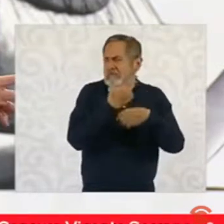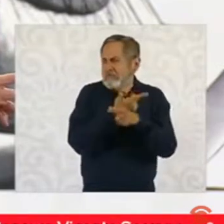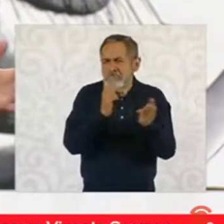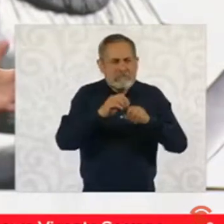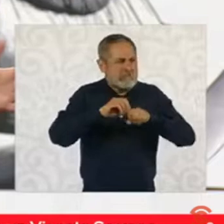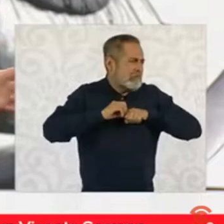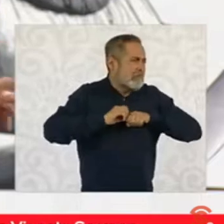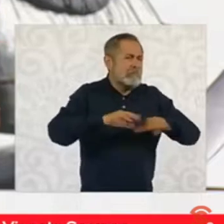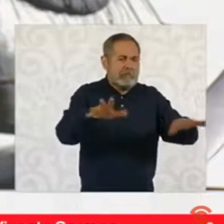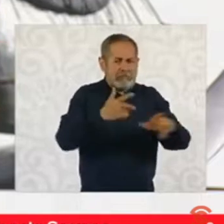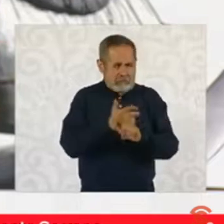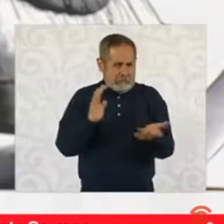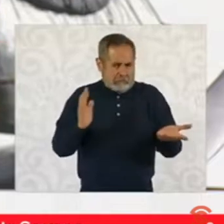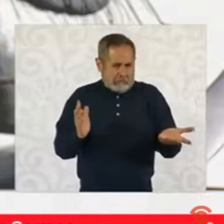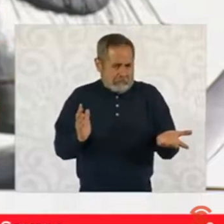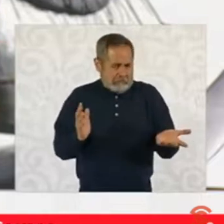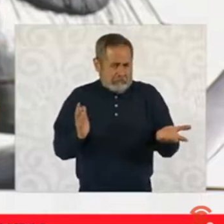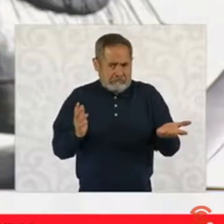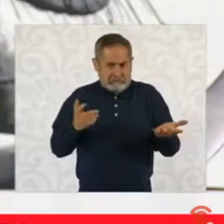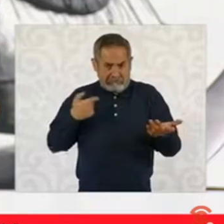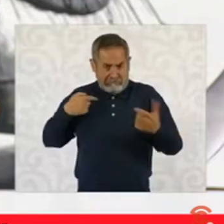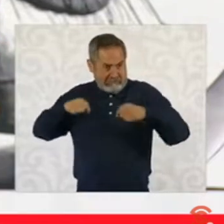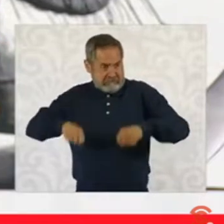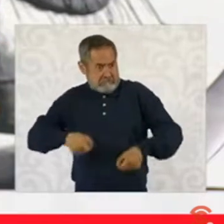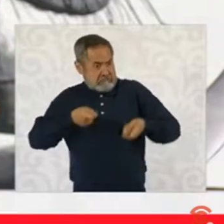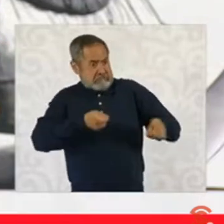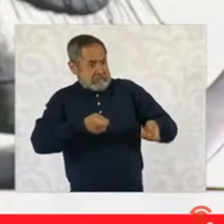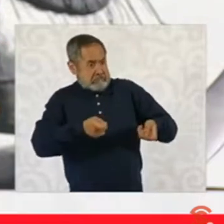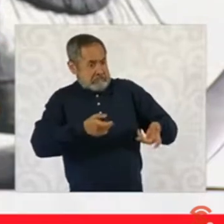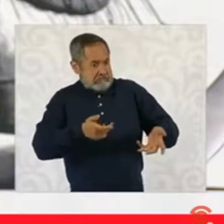¿Es autoritario que no se censure?